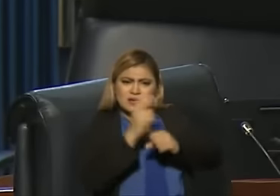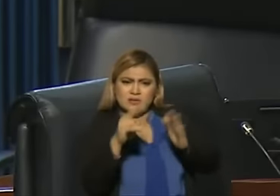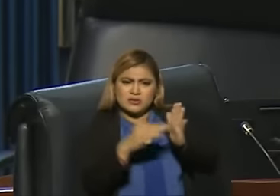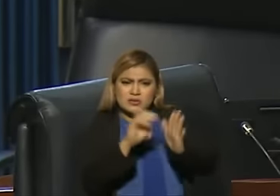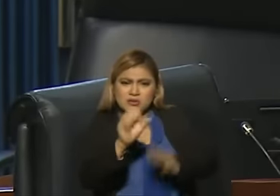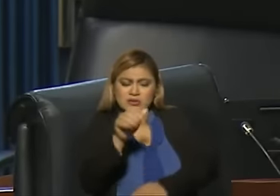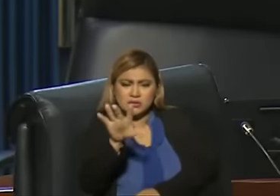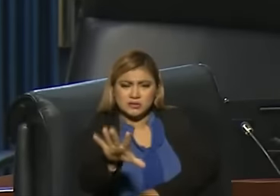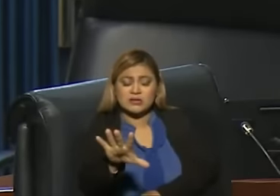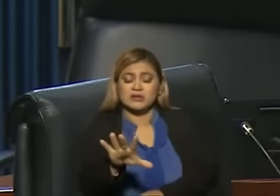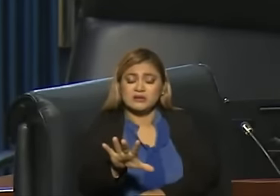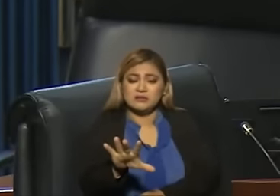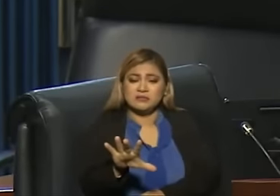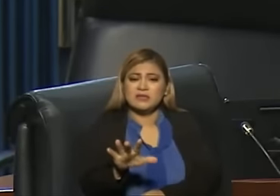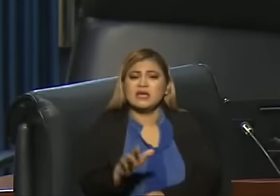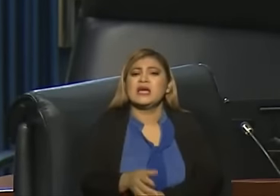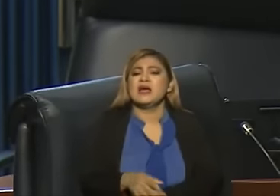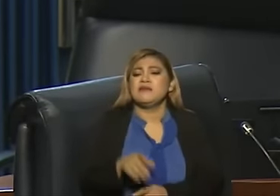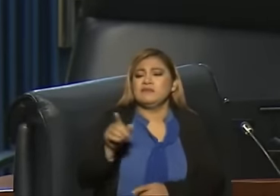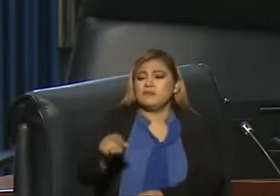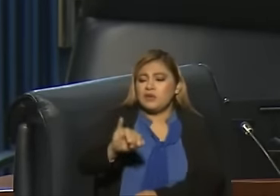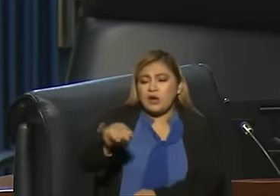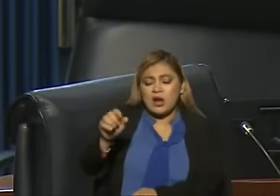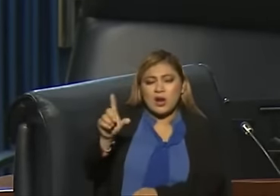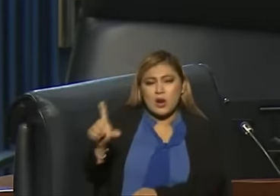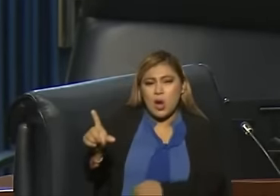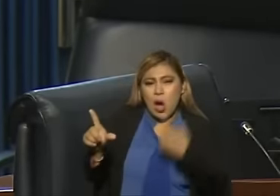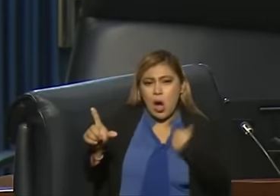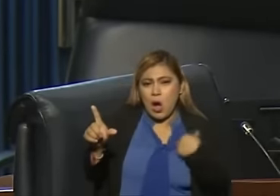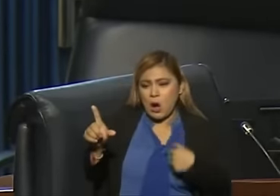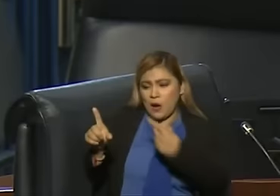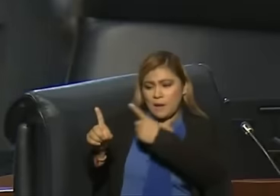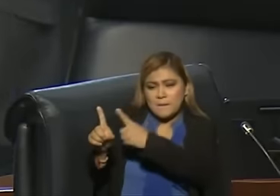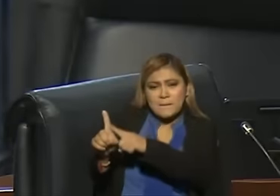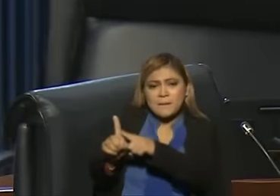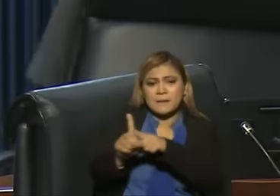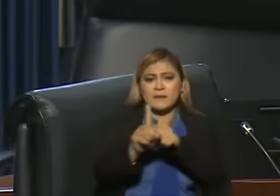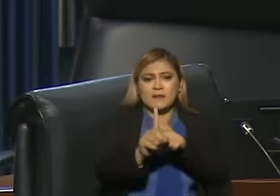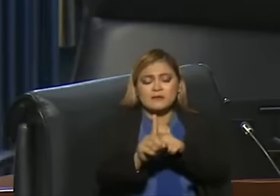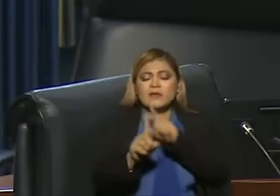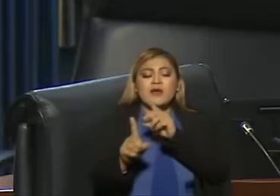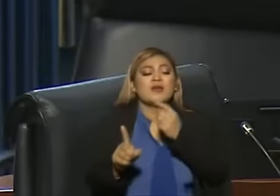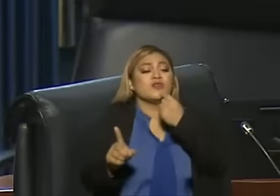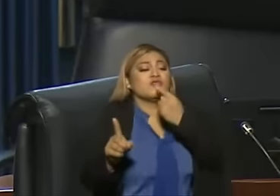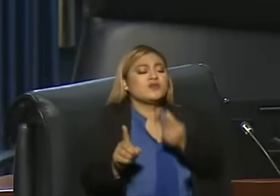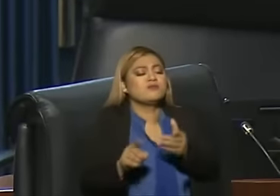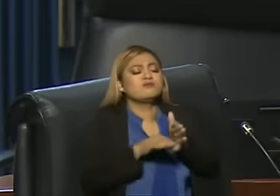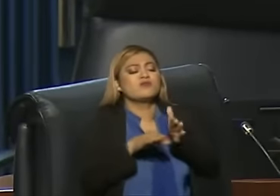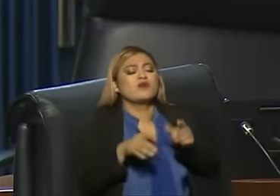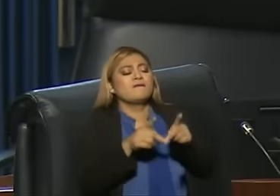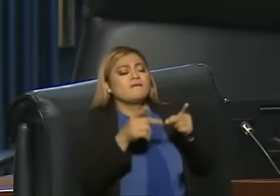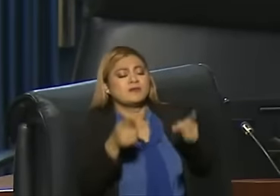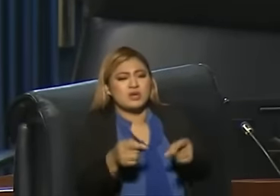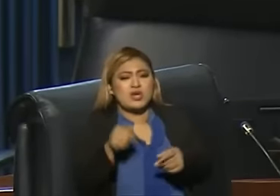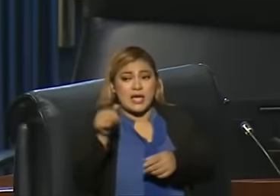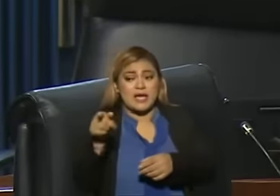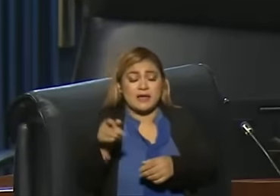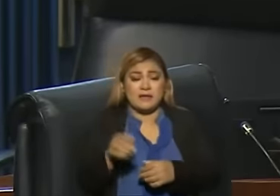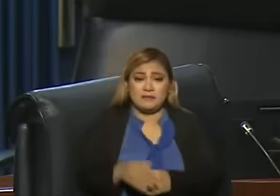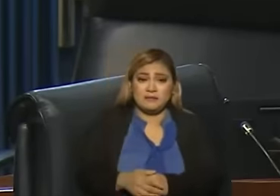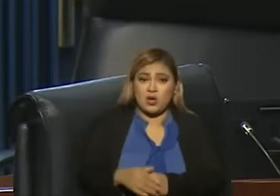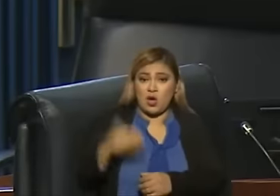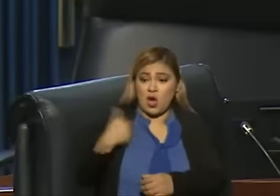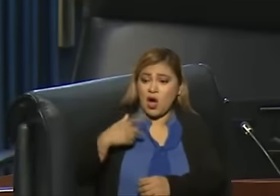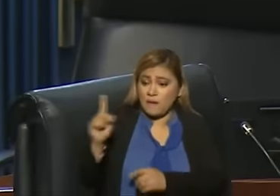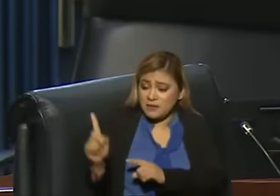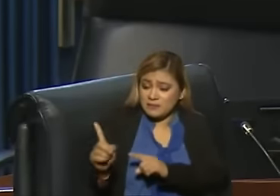al ex administrador Jorge Luis Quijano, que lo dijo en mesa de periodistas, ahí está grabado, y dijo que